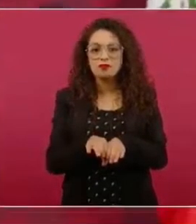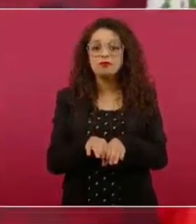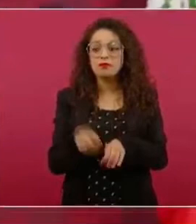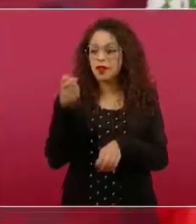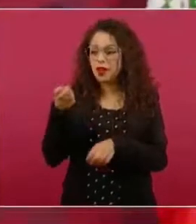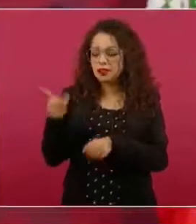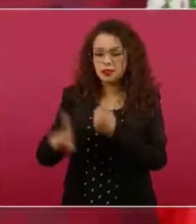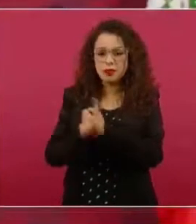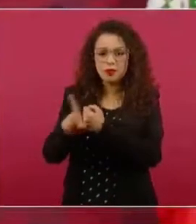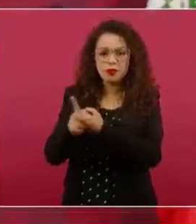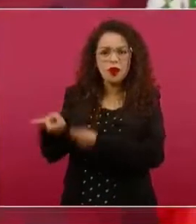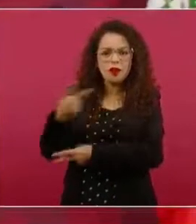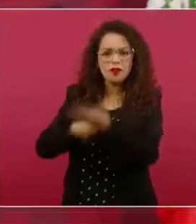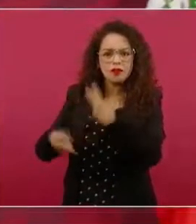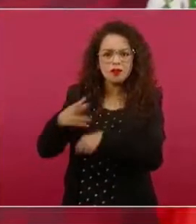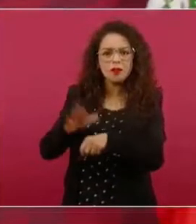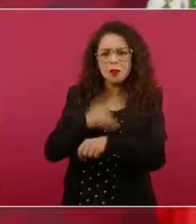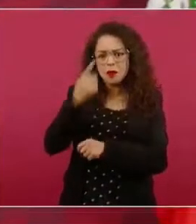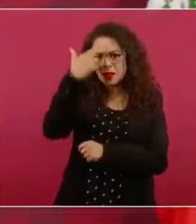pueblo